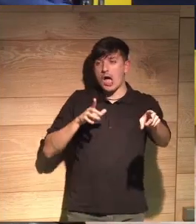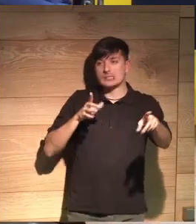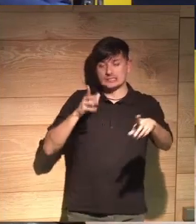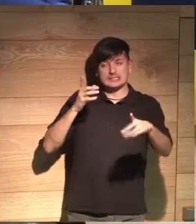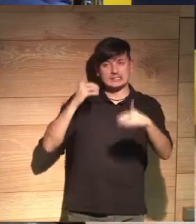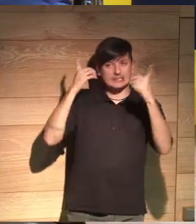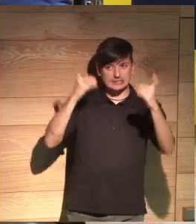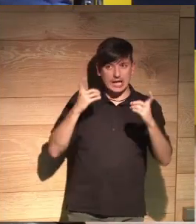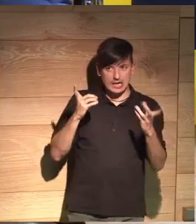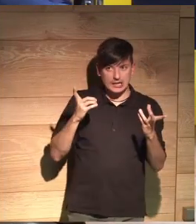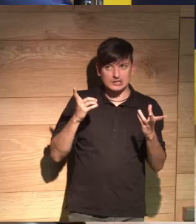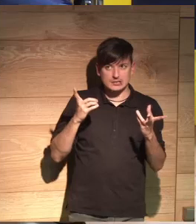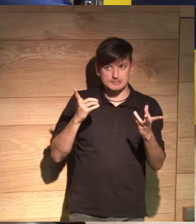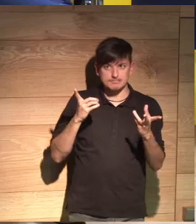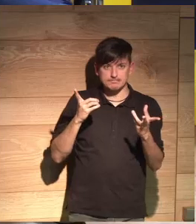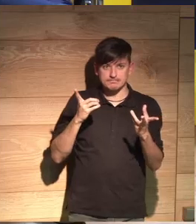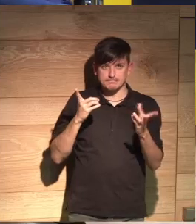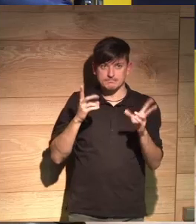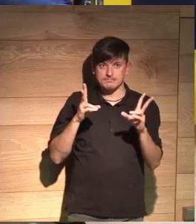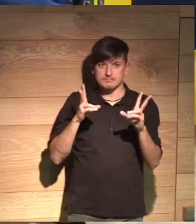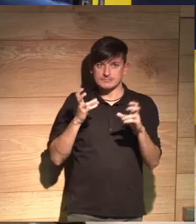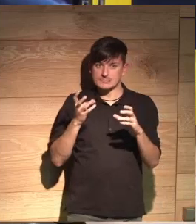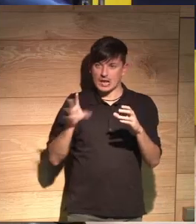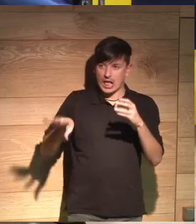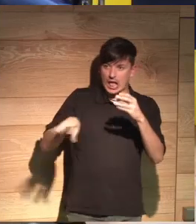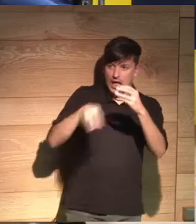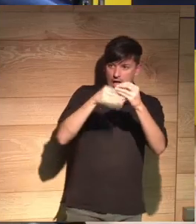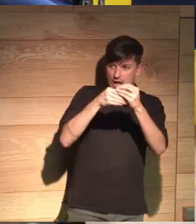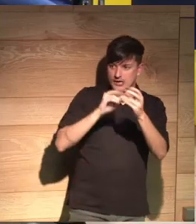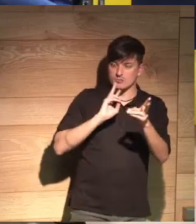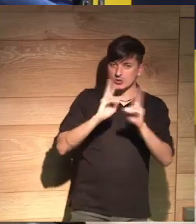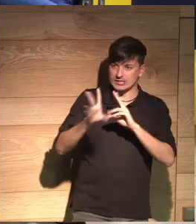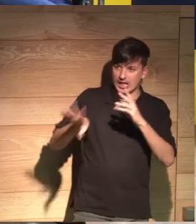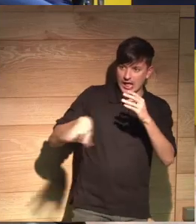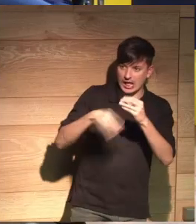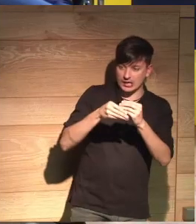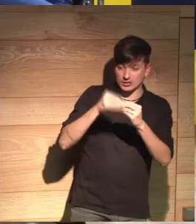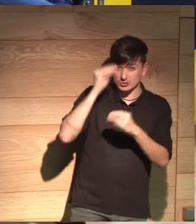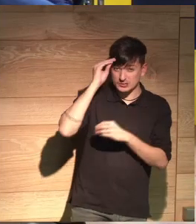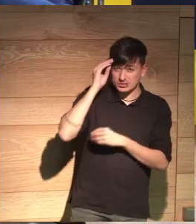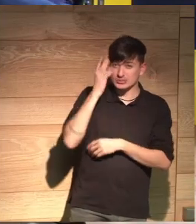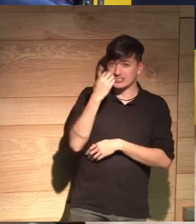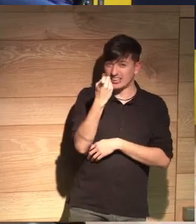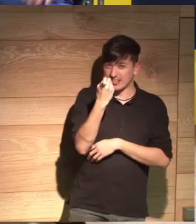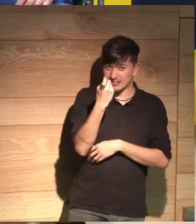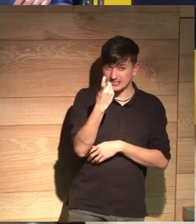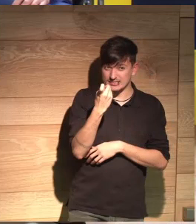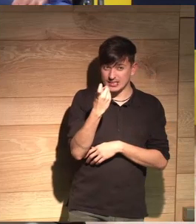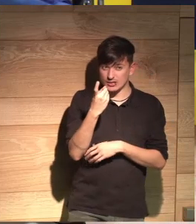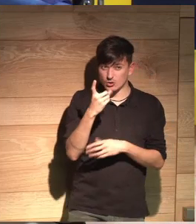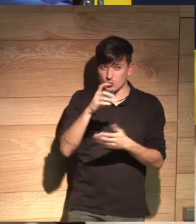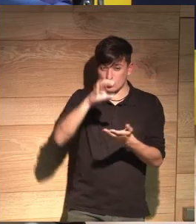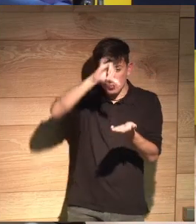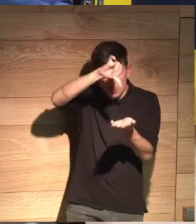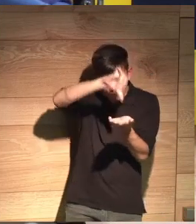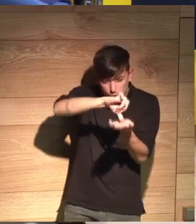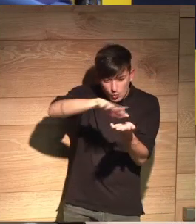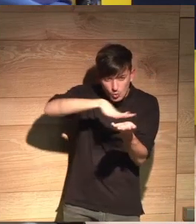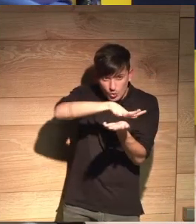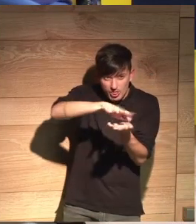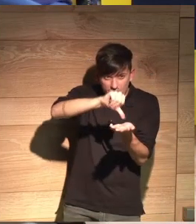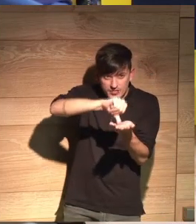y una integración de la respuesta que es yo creo que tienen necesitan un lugar central y la razón son